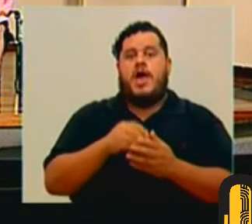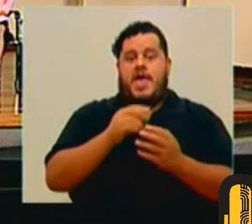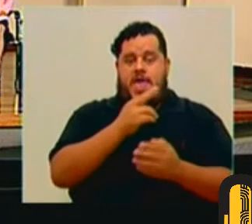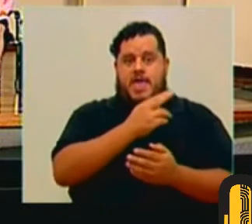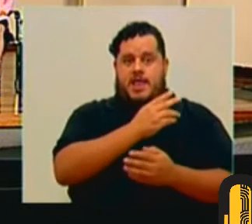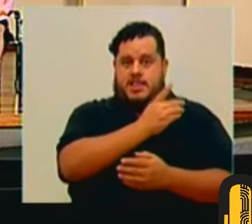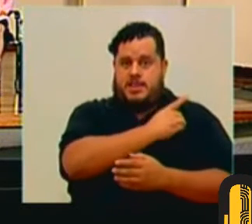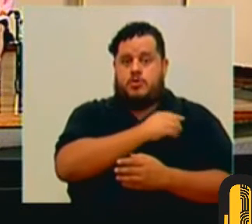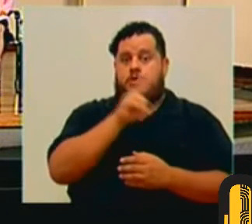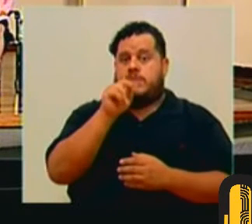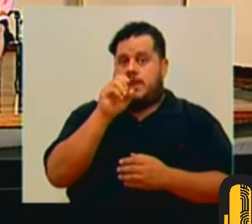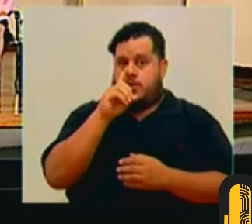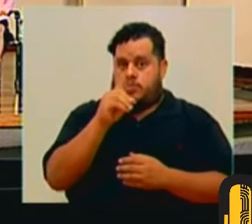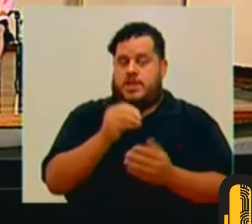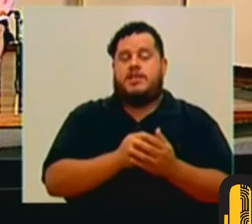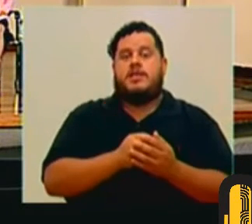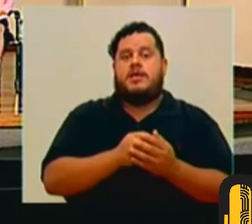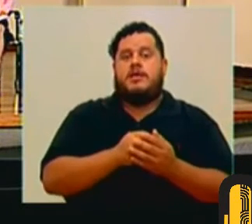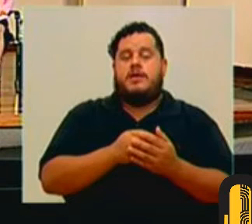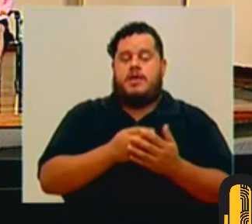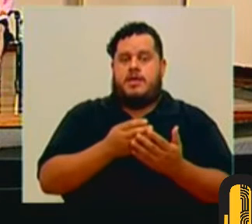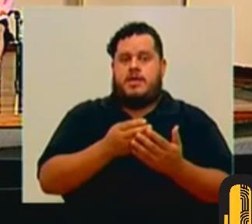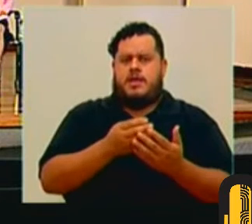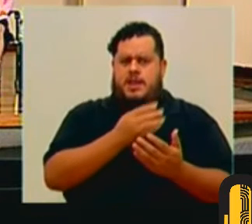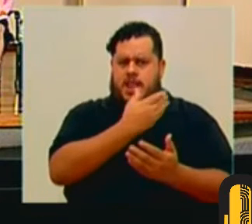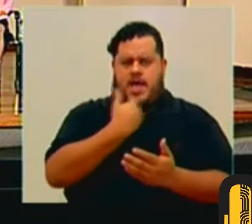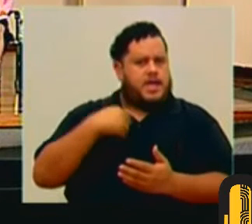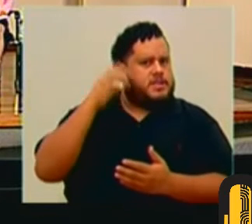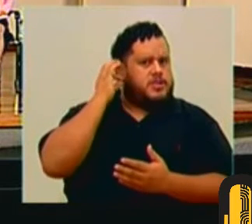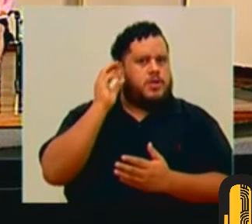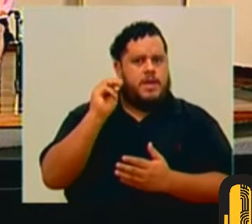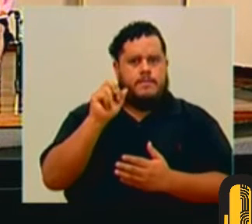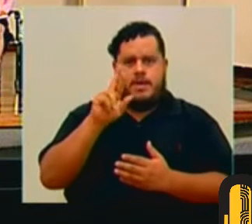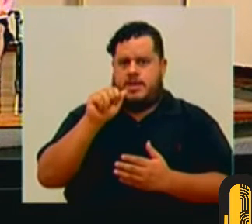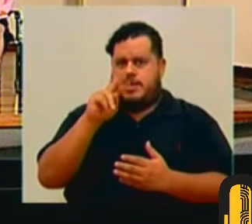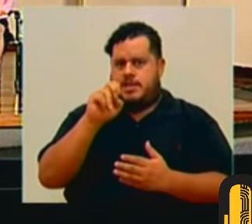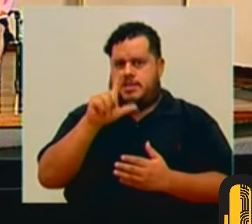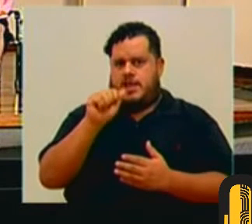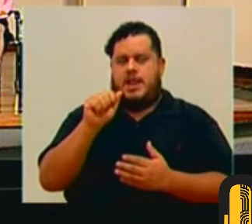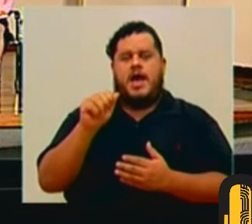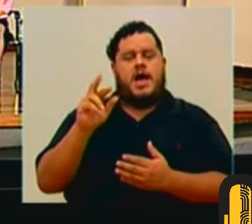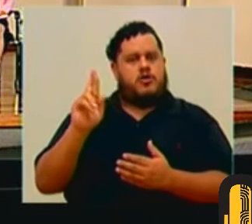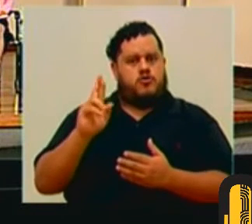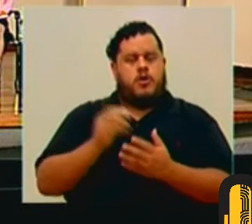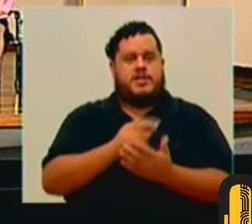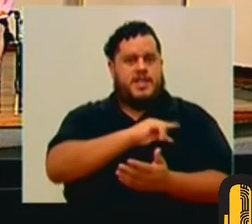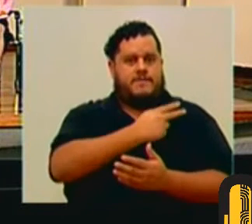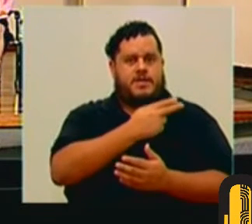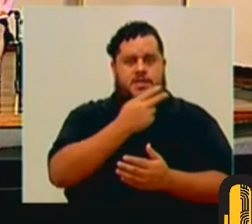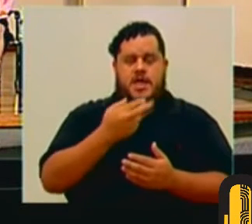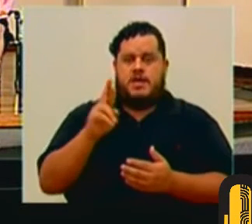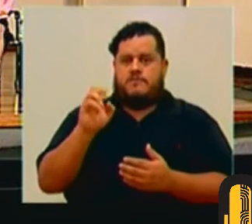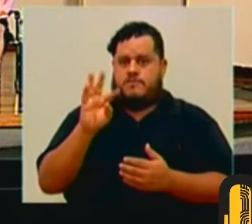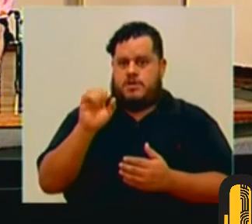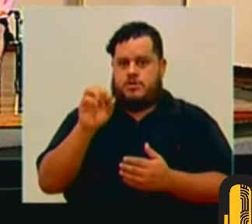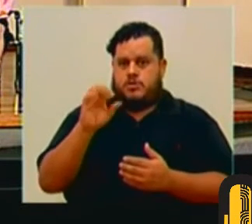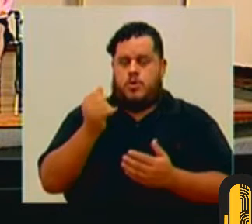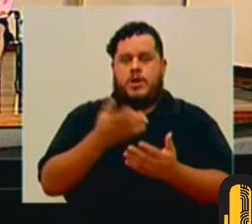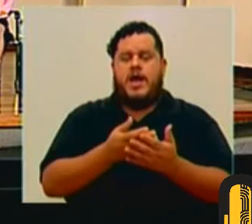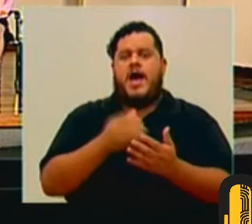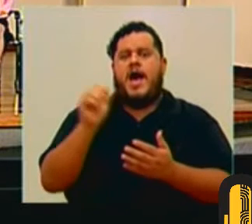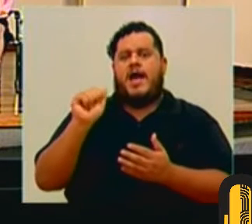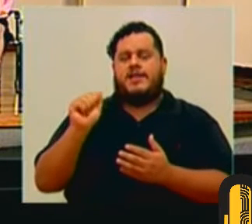Rodrigo Arias, la rectora adjunta de la UNA, la señora Marianela Rojas, la vicerrectora de Acción Social, la señora